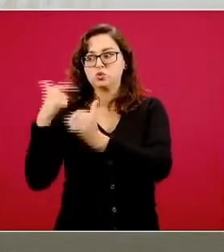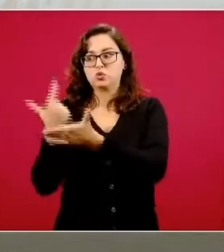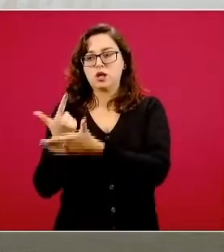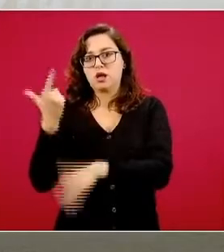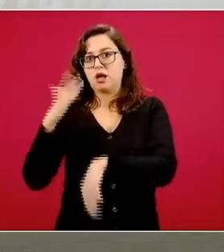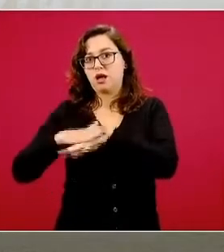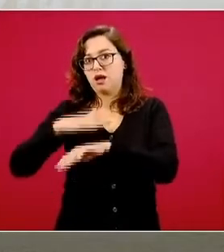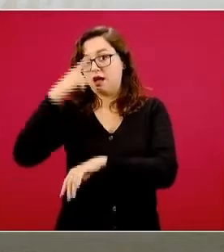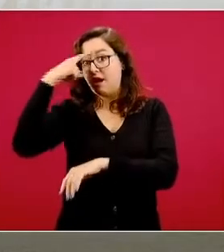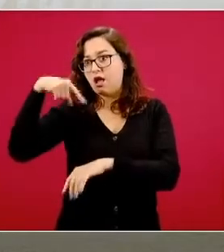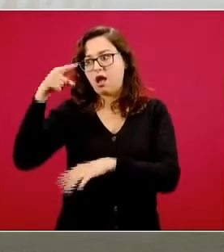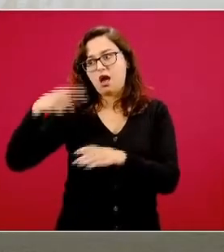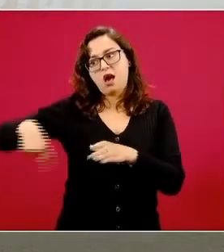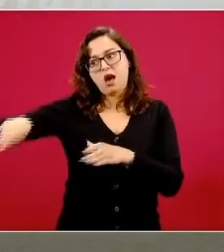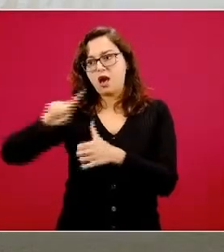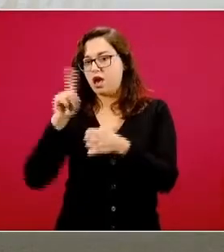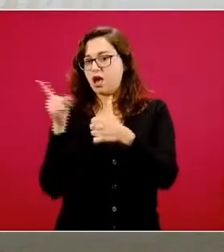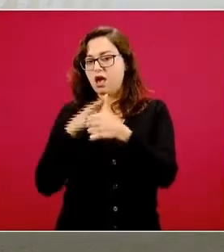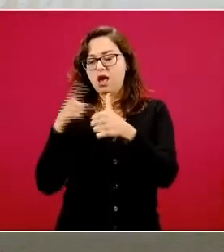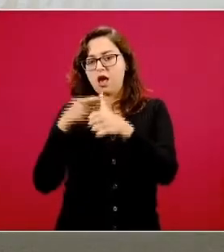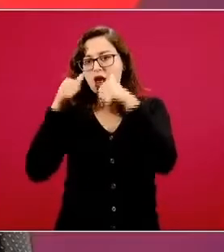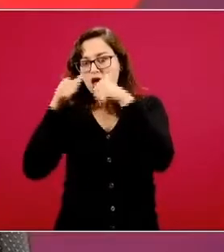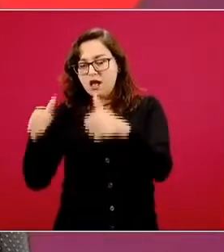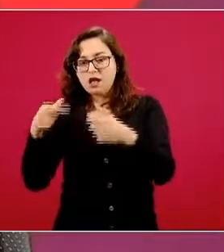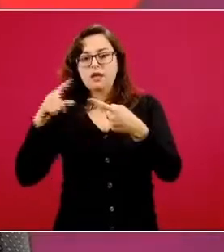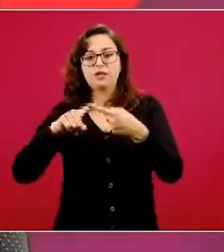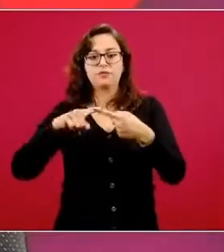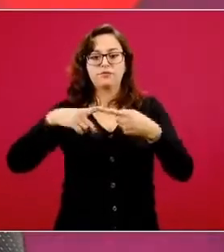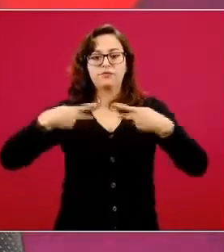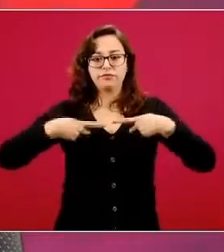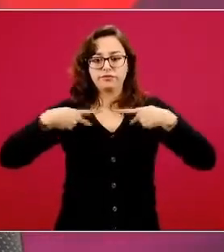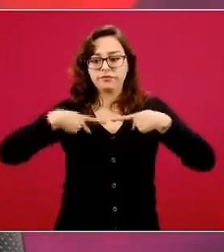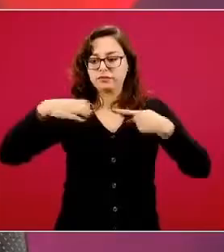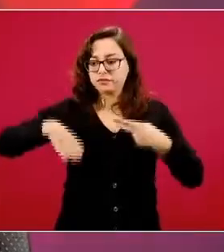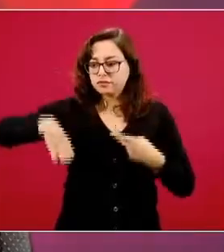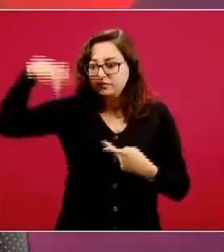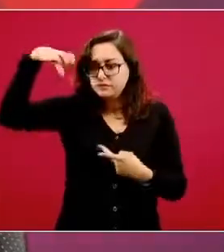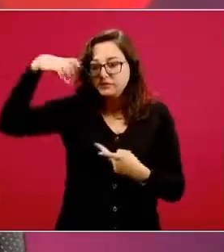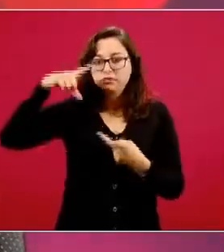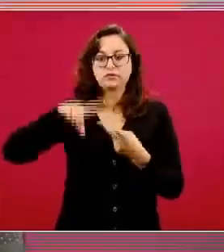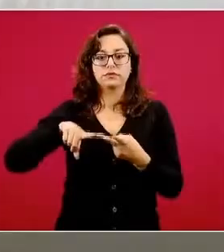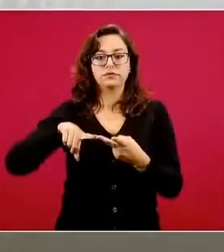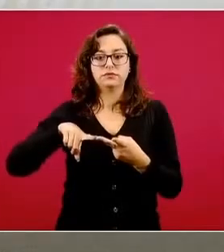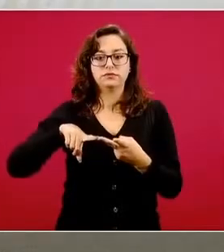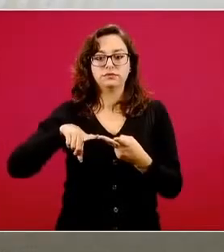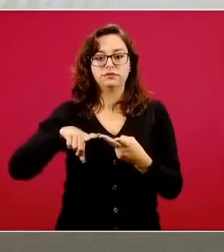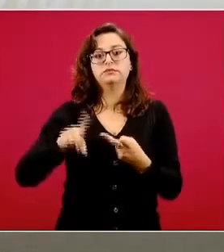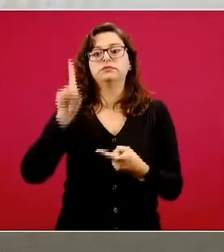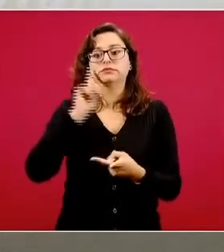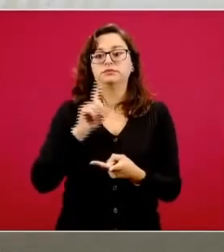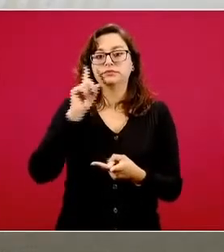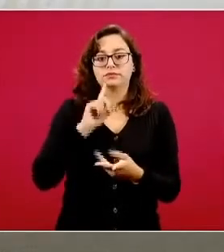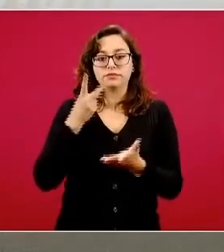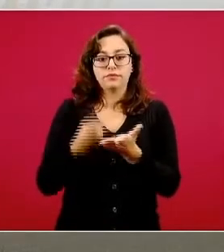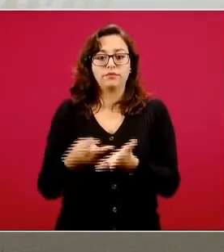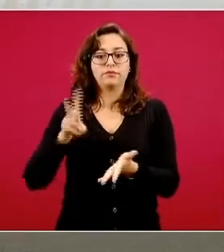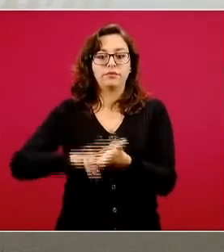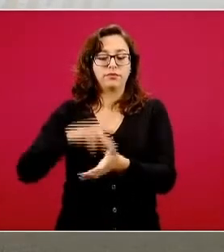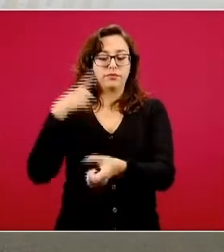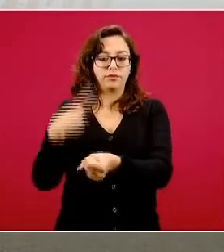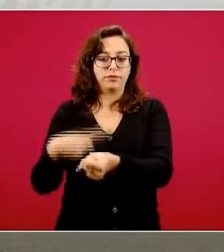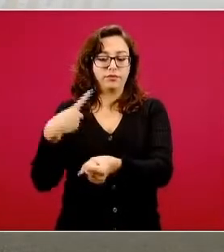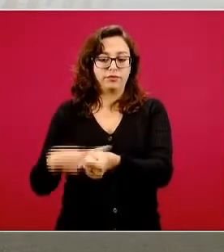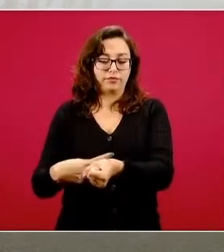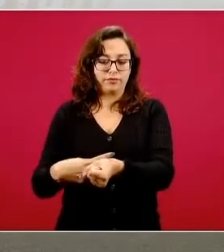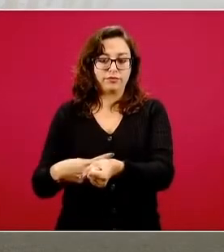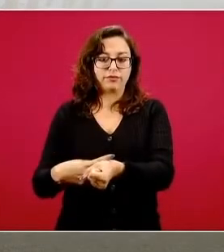riesgo, que son personas adultas mayores y las personas que vivan con